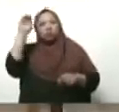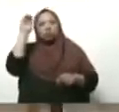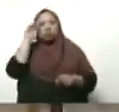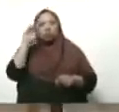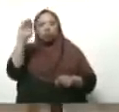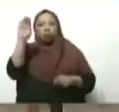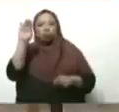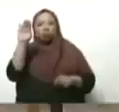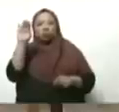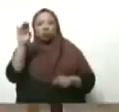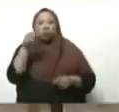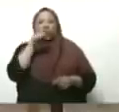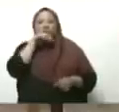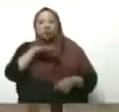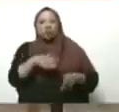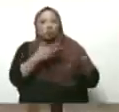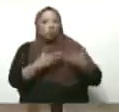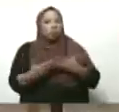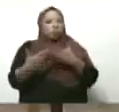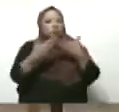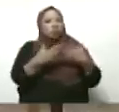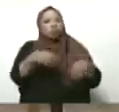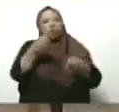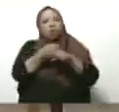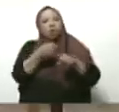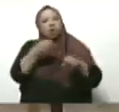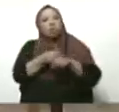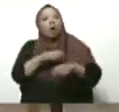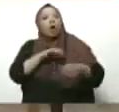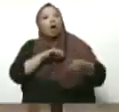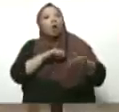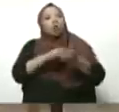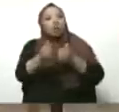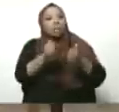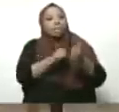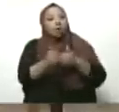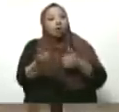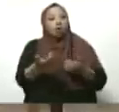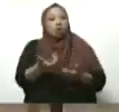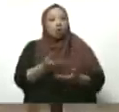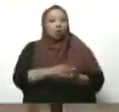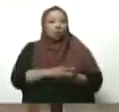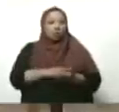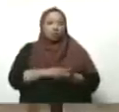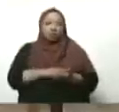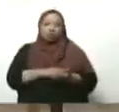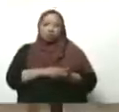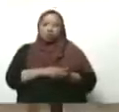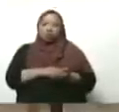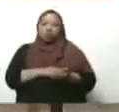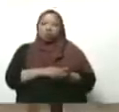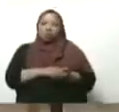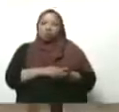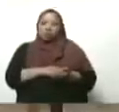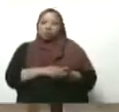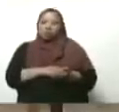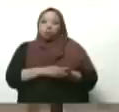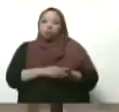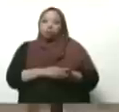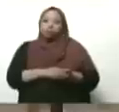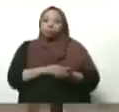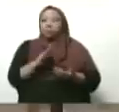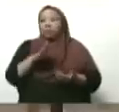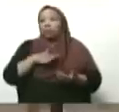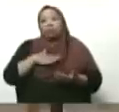en un estudio en trabajo en deporte y obviamente pues no podemos tener